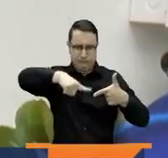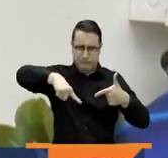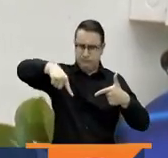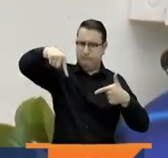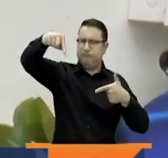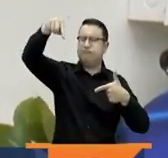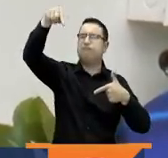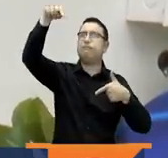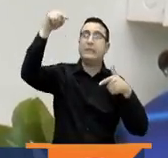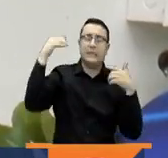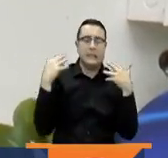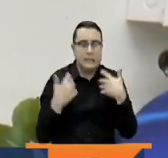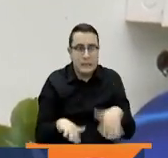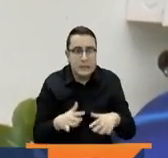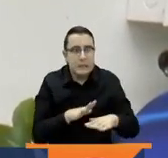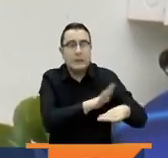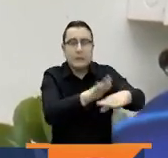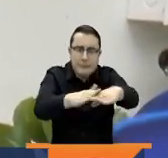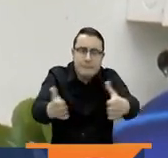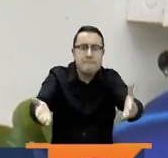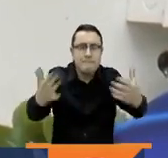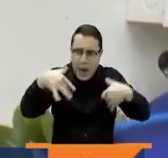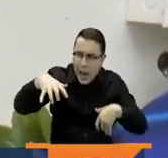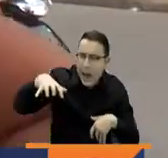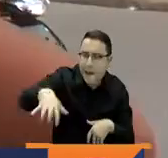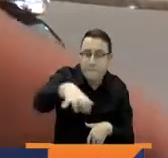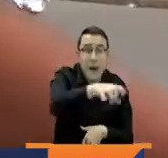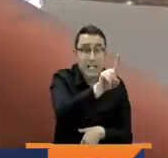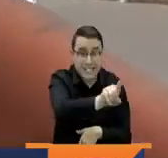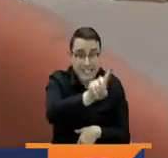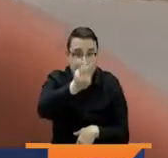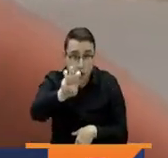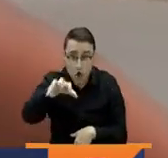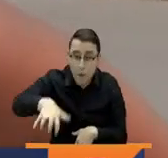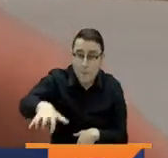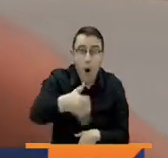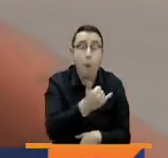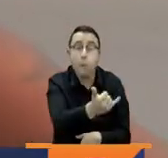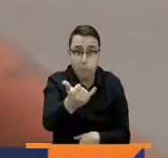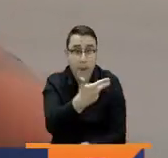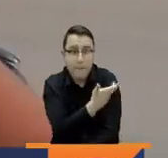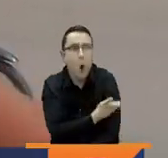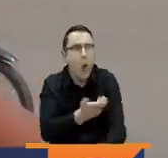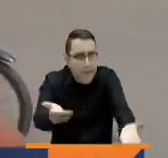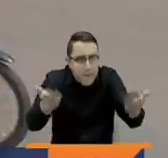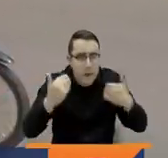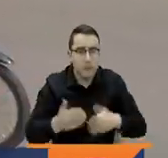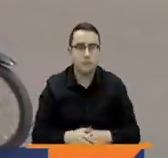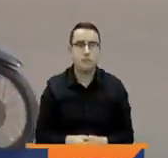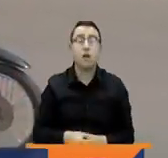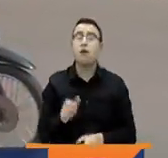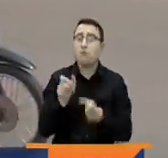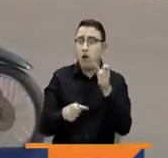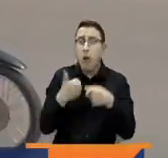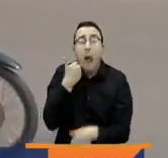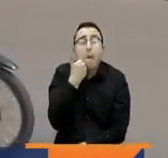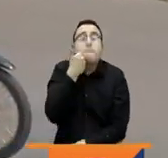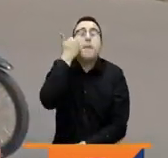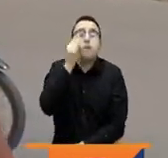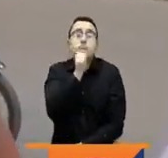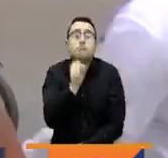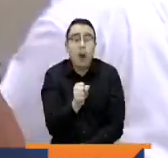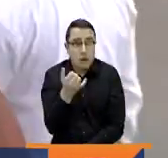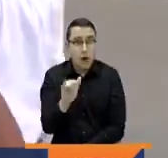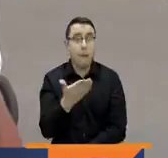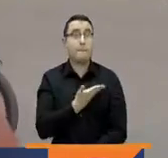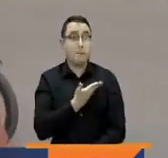insisten en que es el momento de acercarse a los 68 puntos habilitados. En mi casa hay adultos mayores, nada más se vacunó uno. Pero